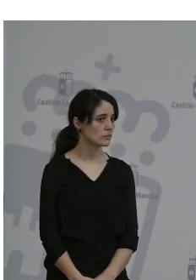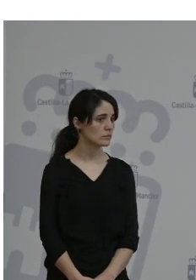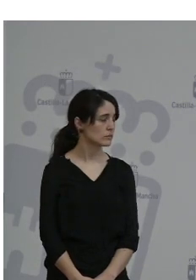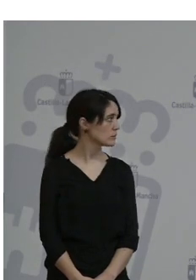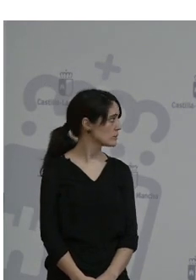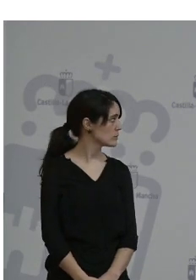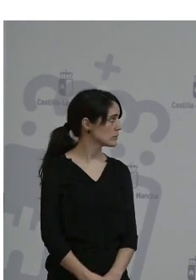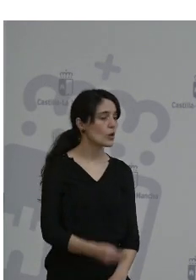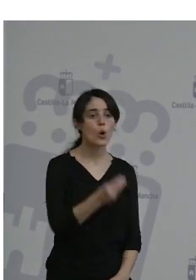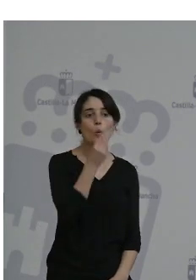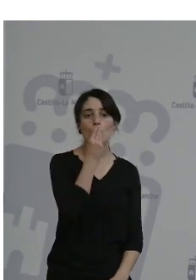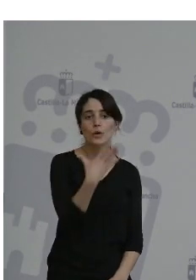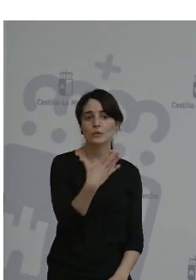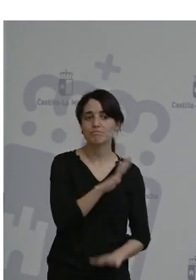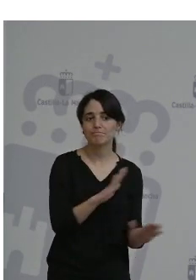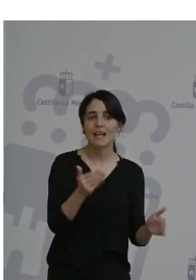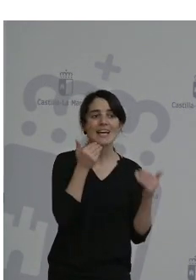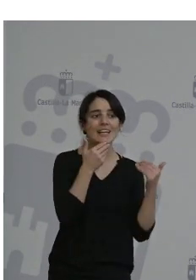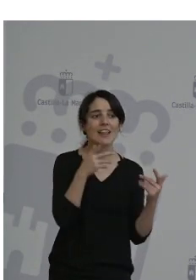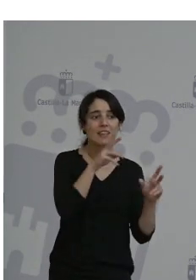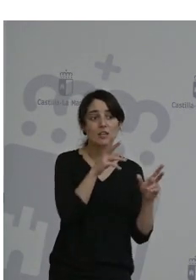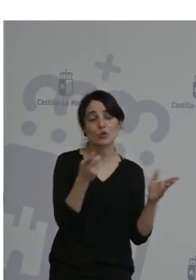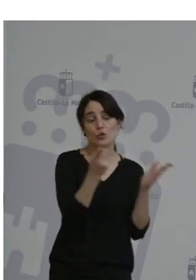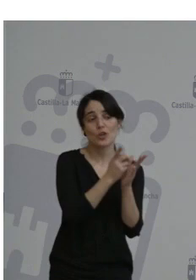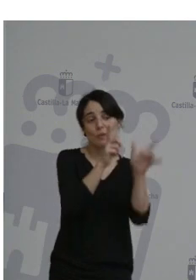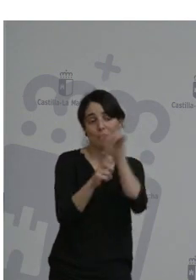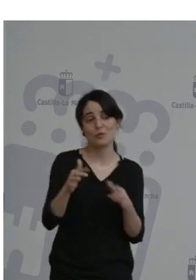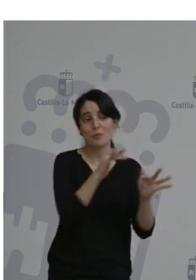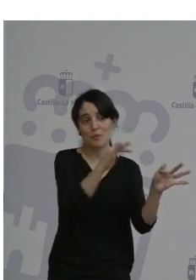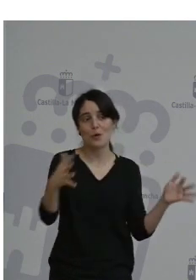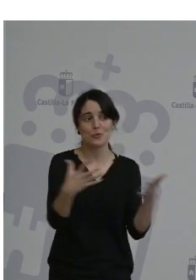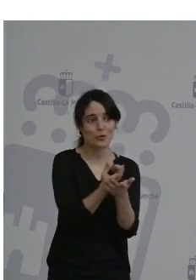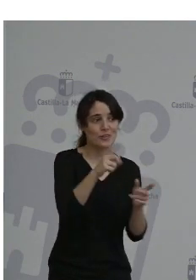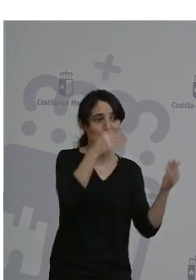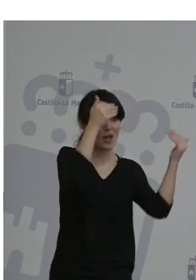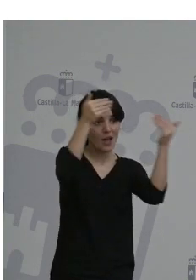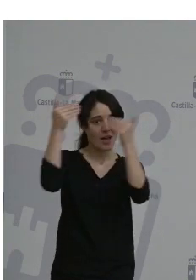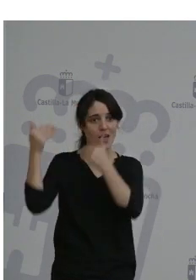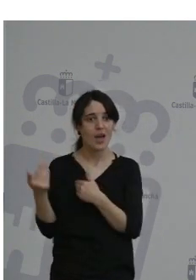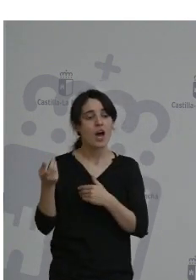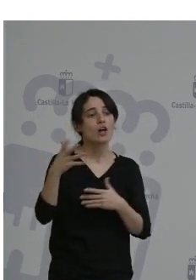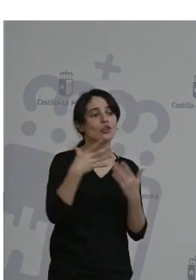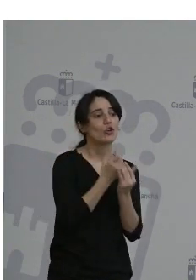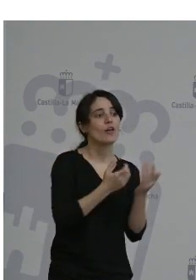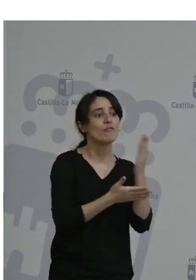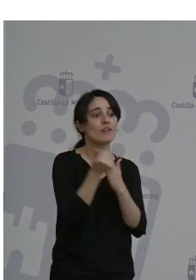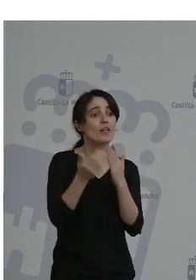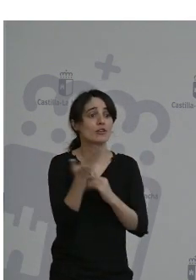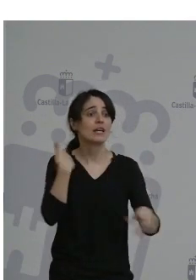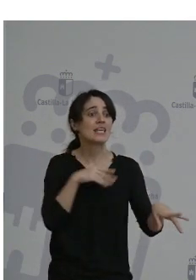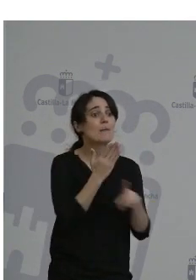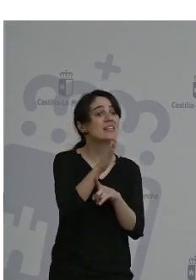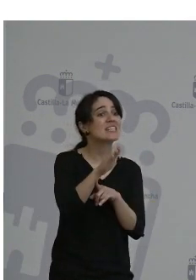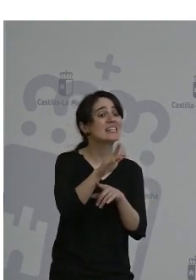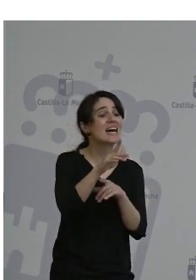bueno pues gracias de nuevo a todos los premiados enhorabuena a todas las federaciones que presentaron candidaturas a